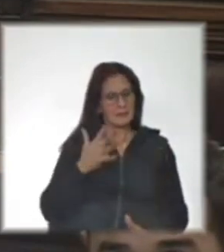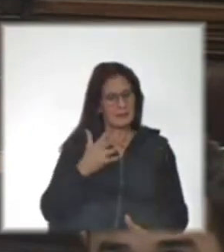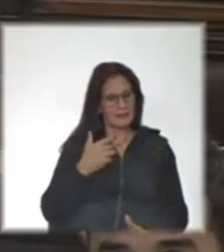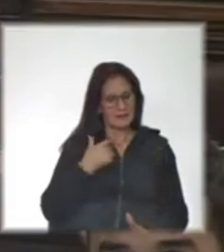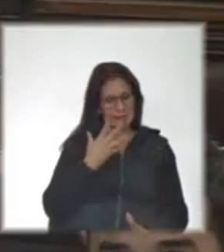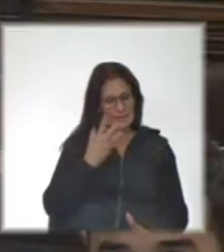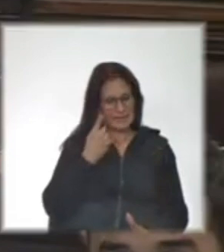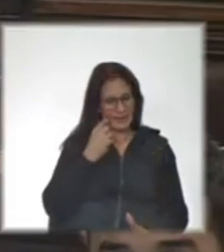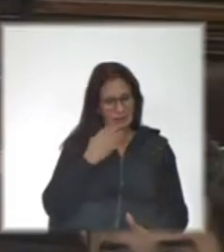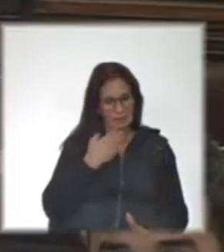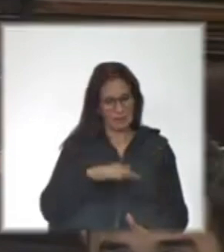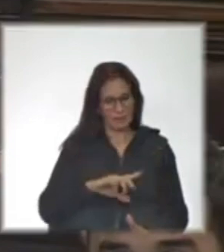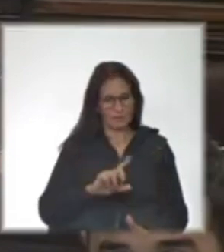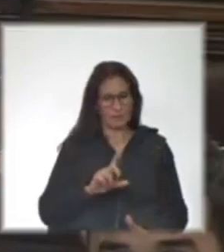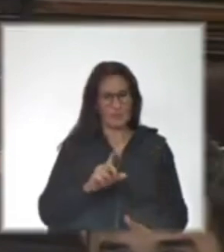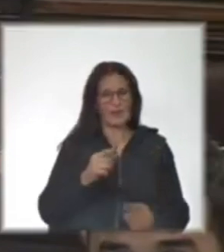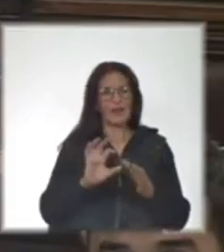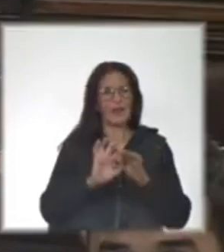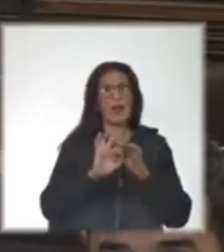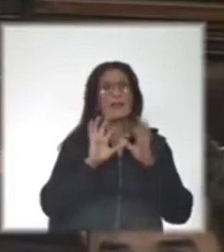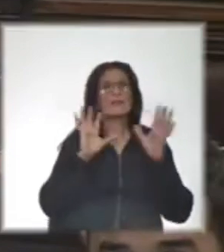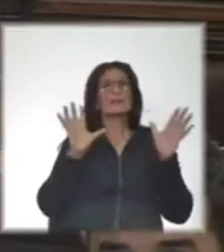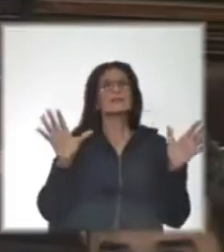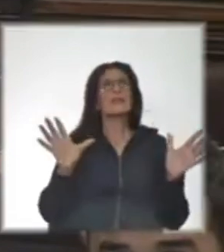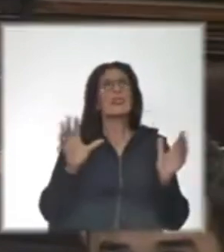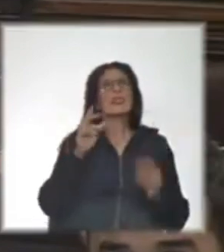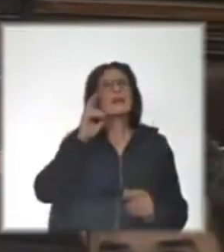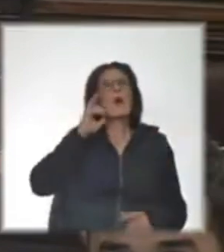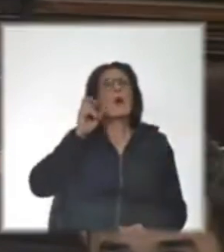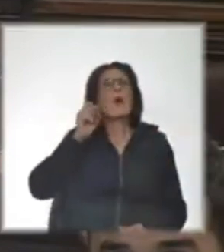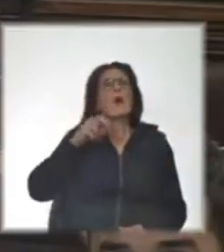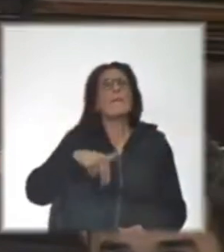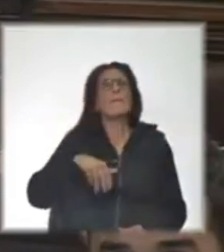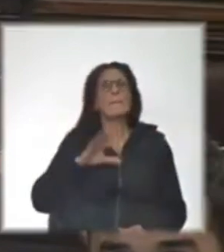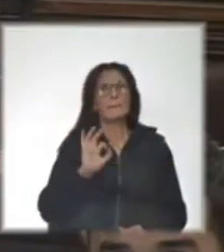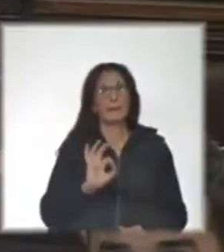pluralizo, es la libertad de opinión.